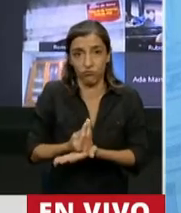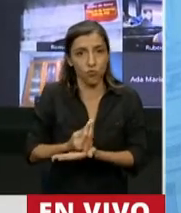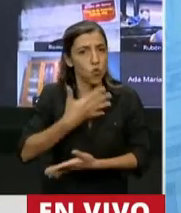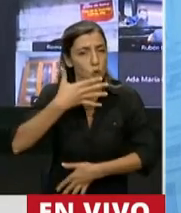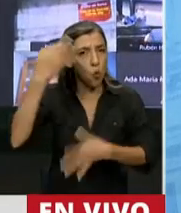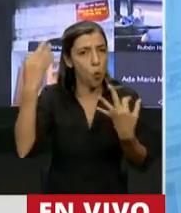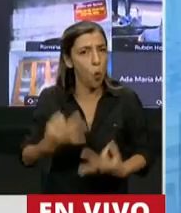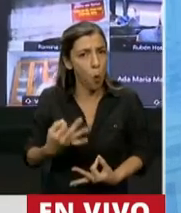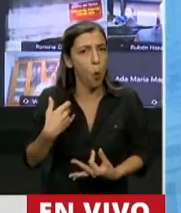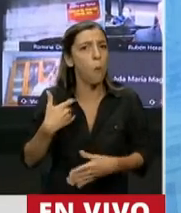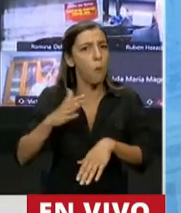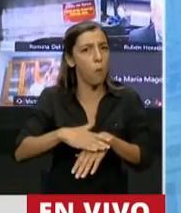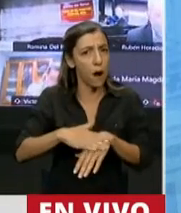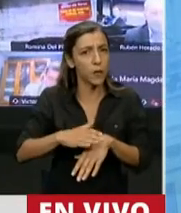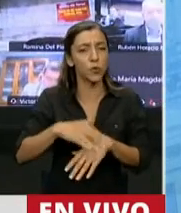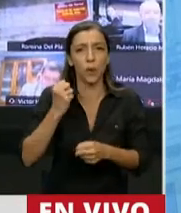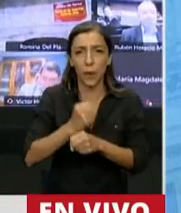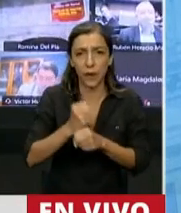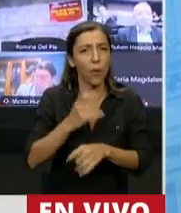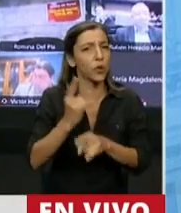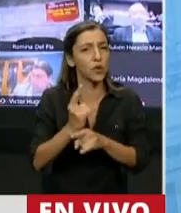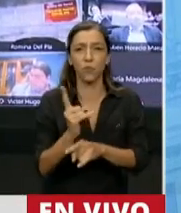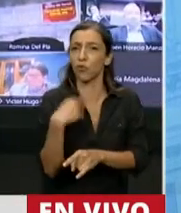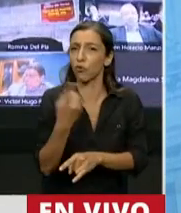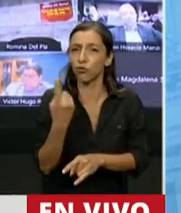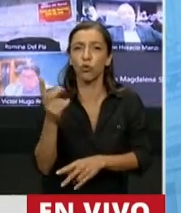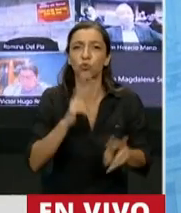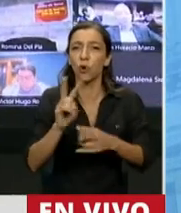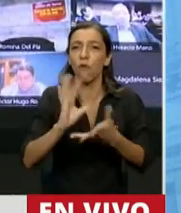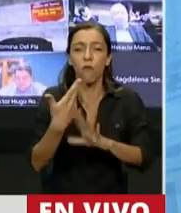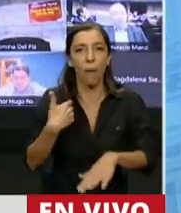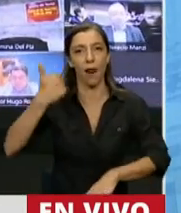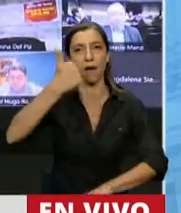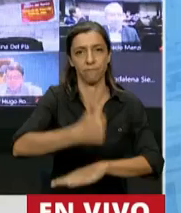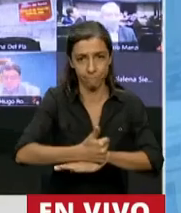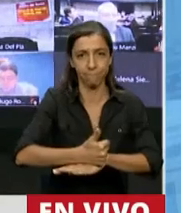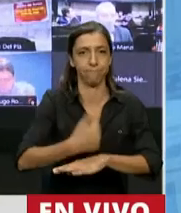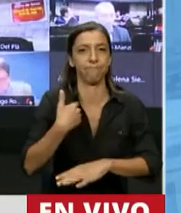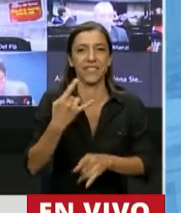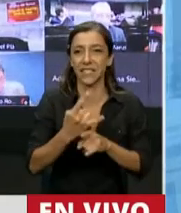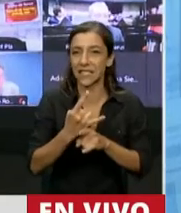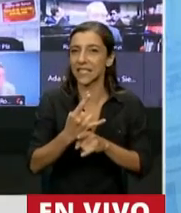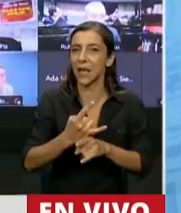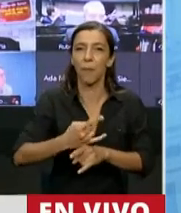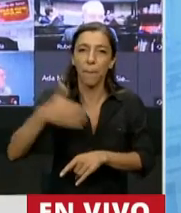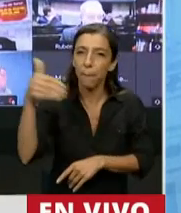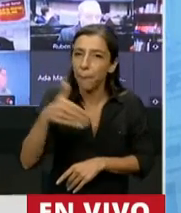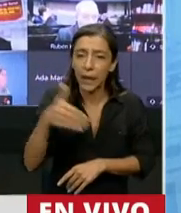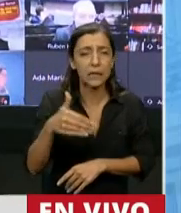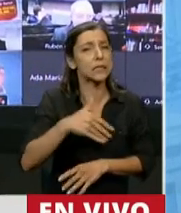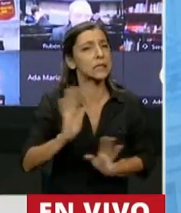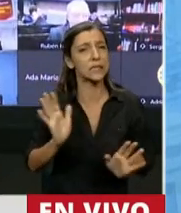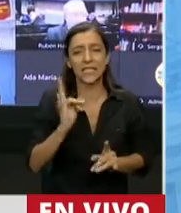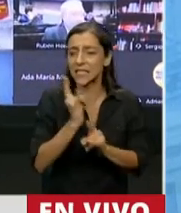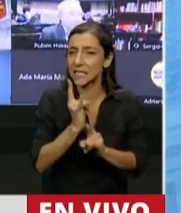nuestro deber tratamos de estar o estuvimos prácticamente en todas las sesiones en forma presencial